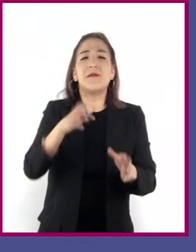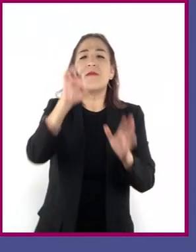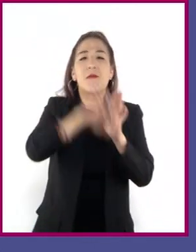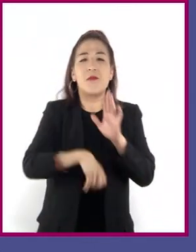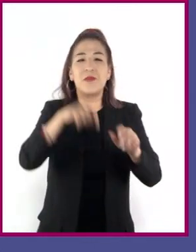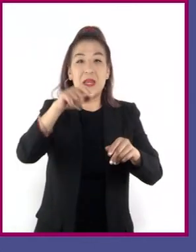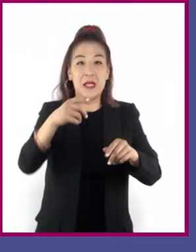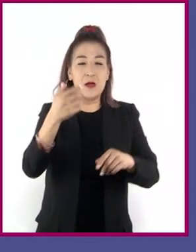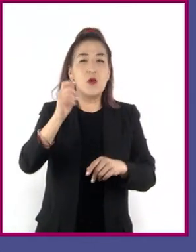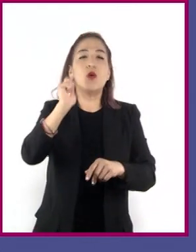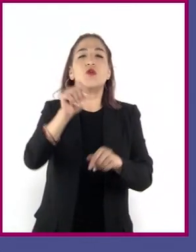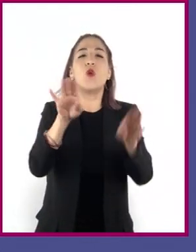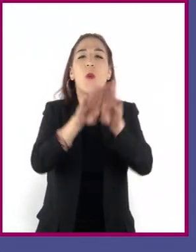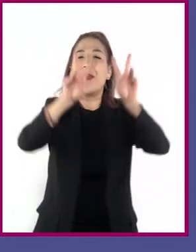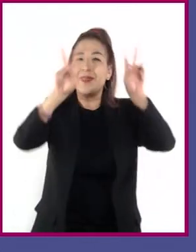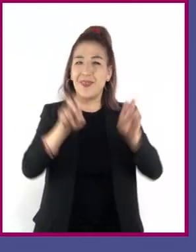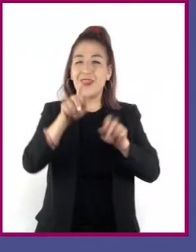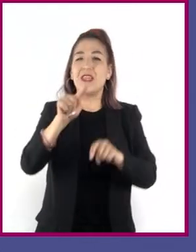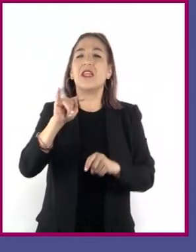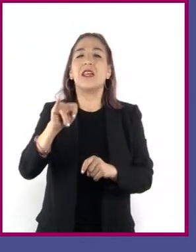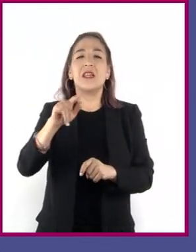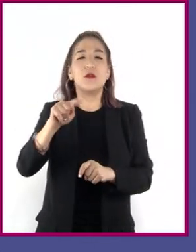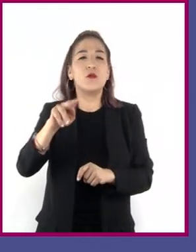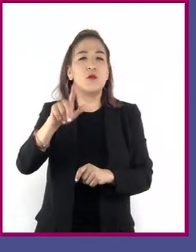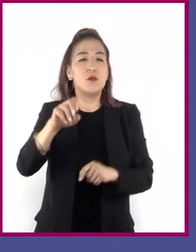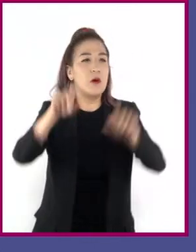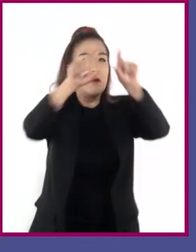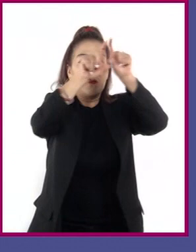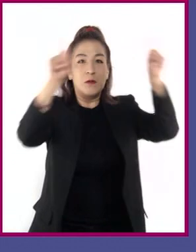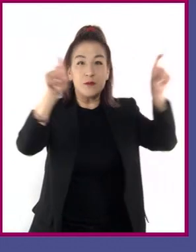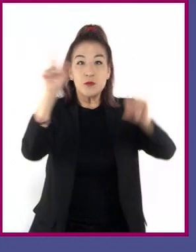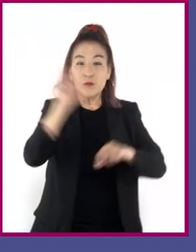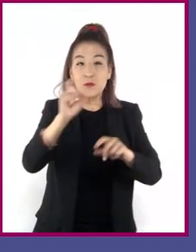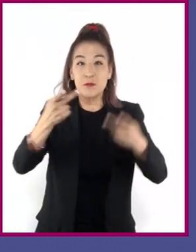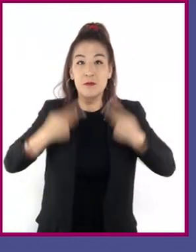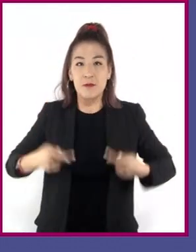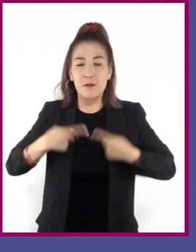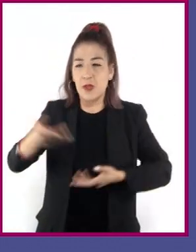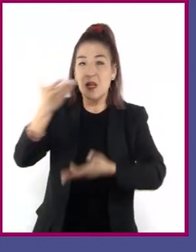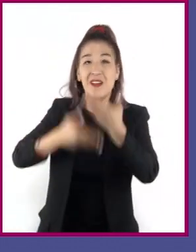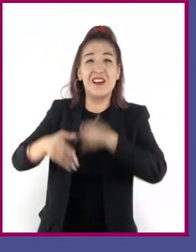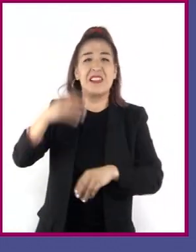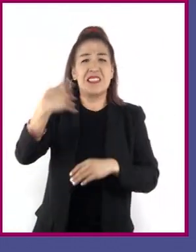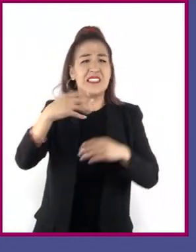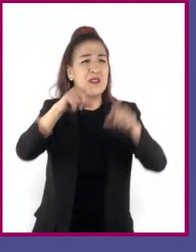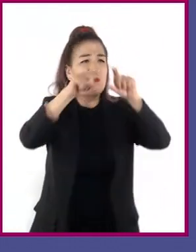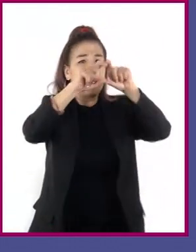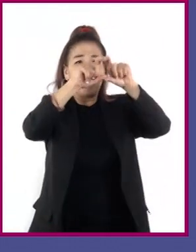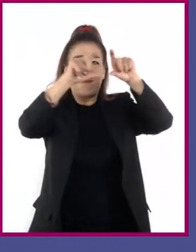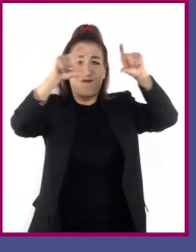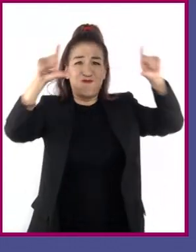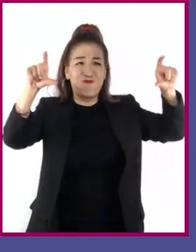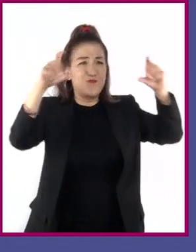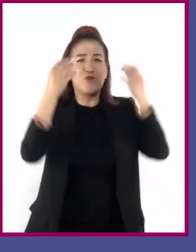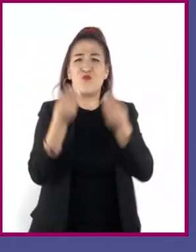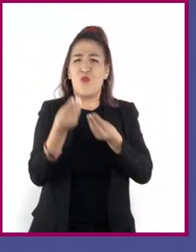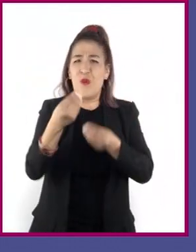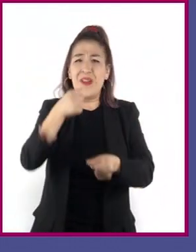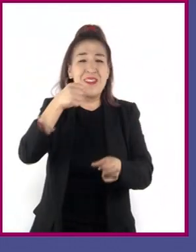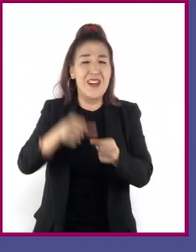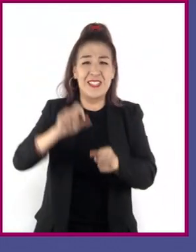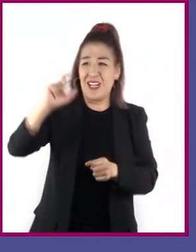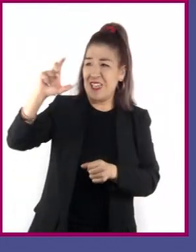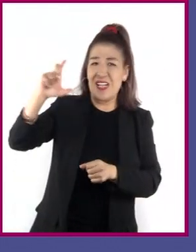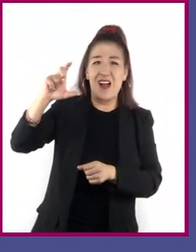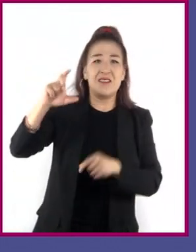cuando se encabezados a veces los colaboradores mandan cabezas muy grandes que no se apegan al tamaño que se tiene